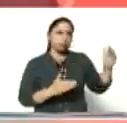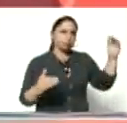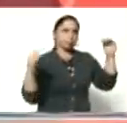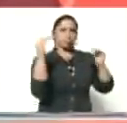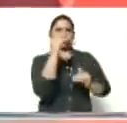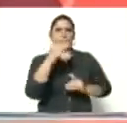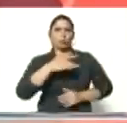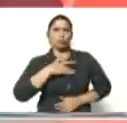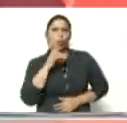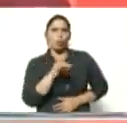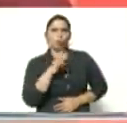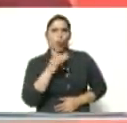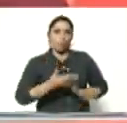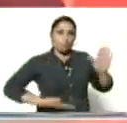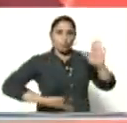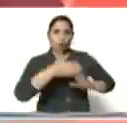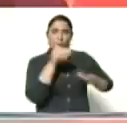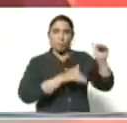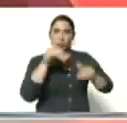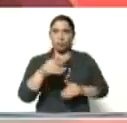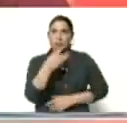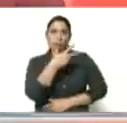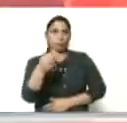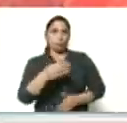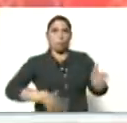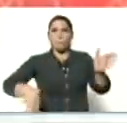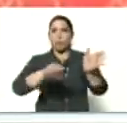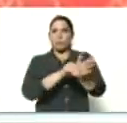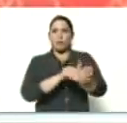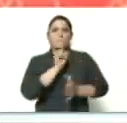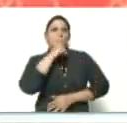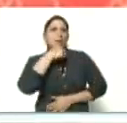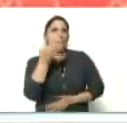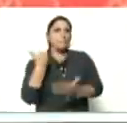y fueron a votar para no volver a ese viejo pasado, ¿no?